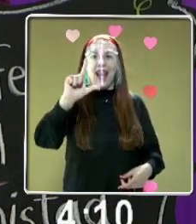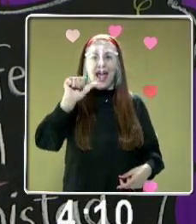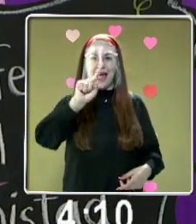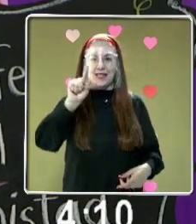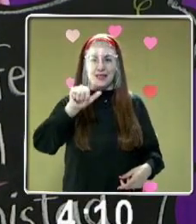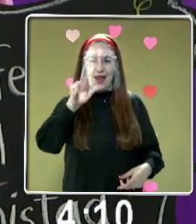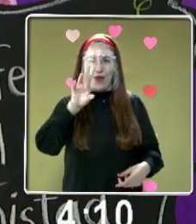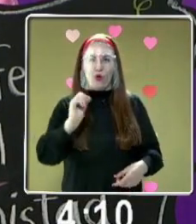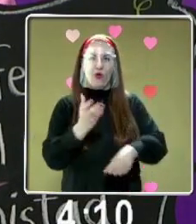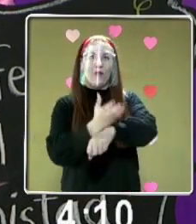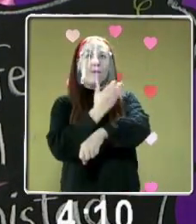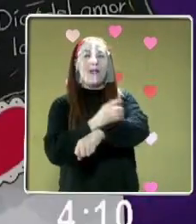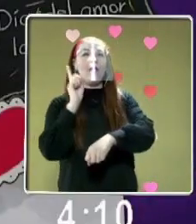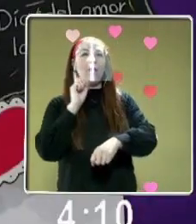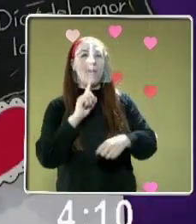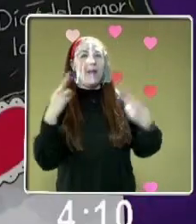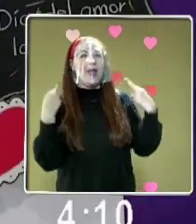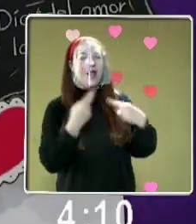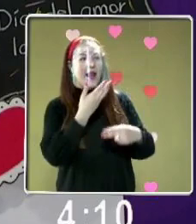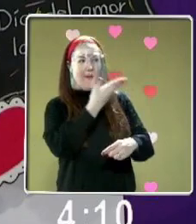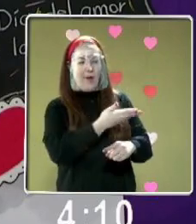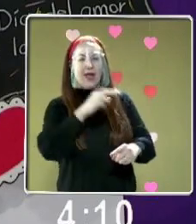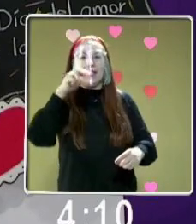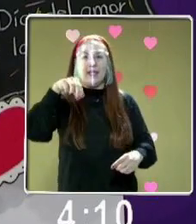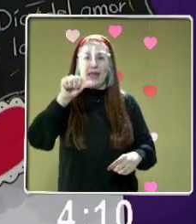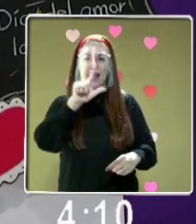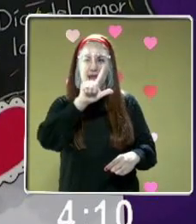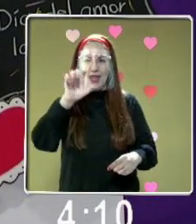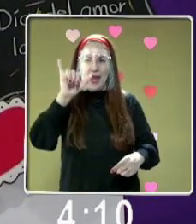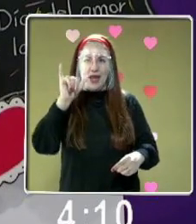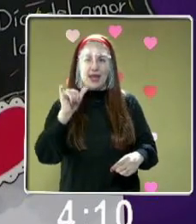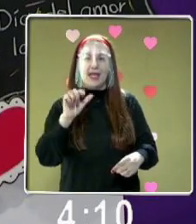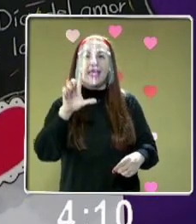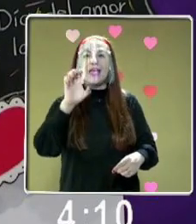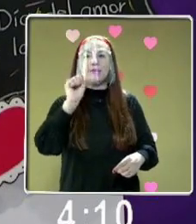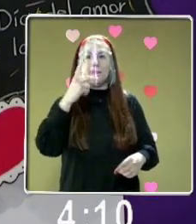Yo soy la maestra Nayeli Espinosa y ya estamos aquí listísimas en esta fecha.